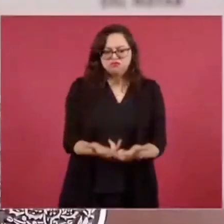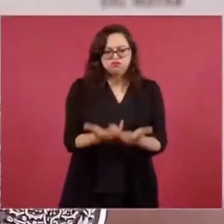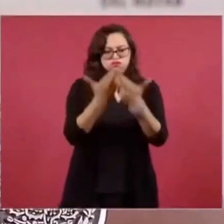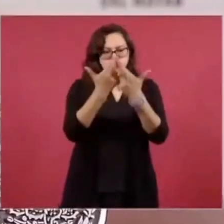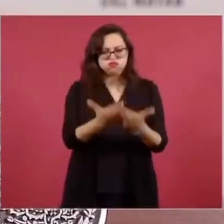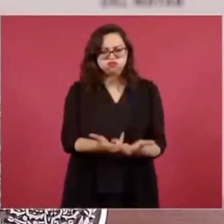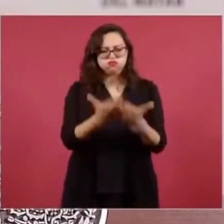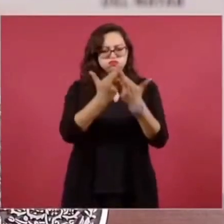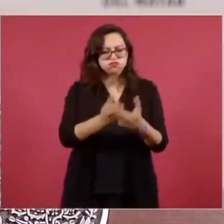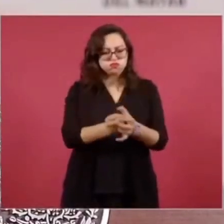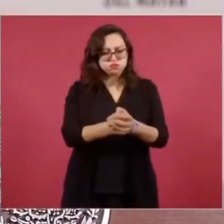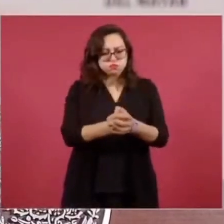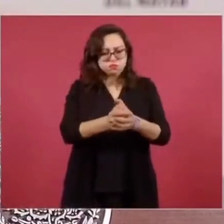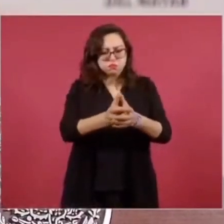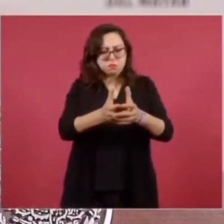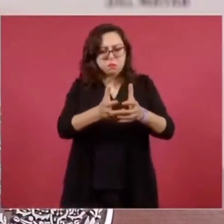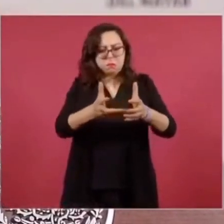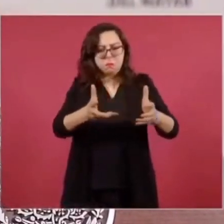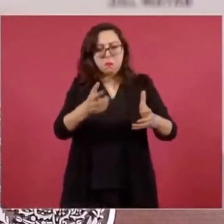minoría,